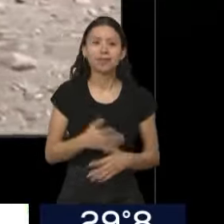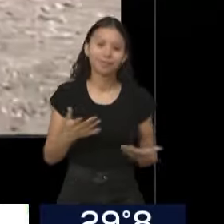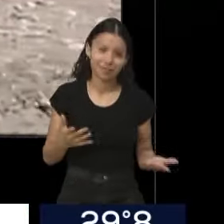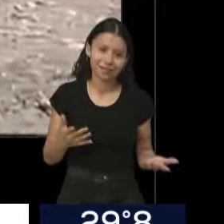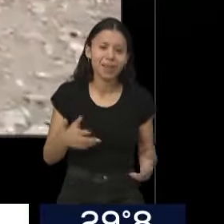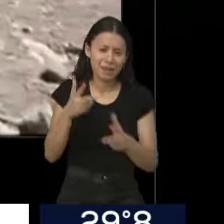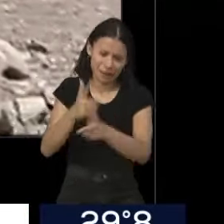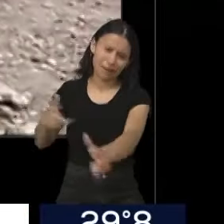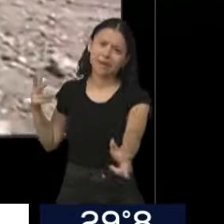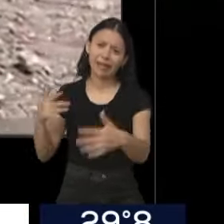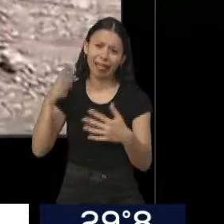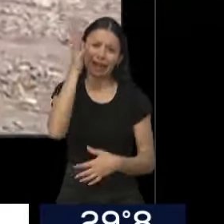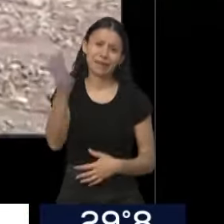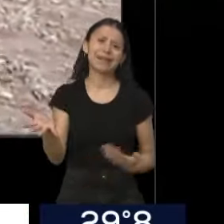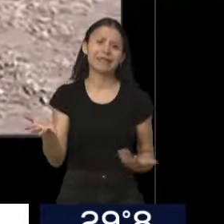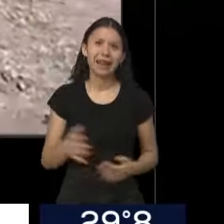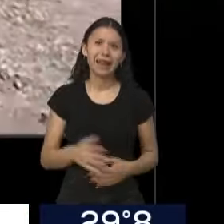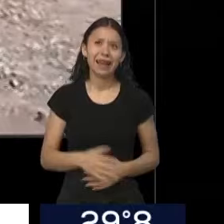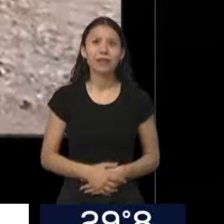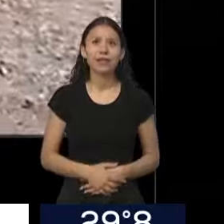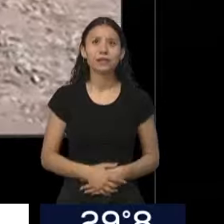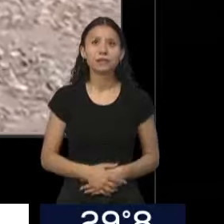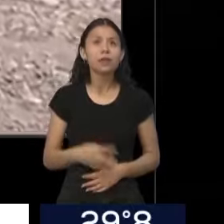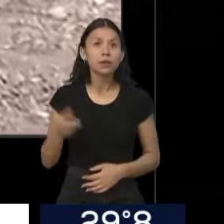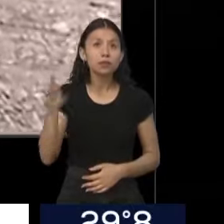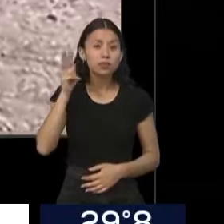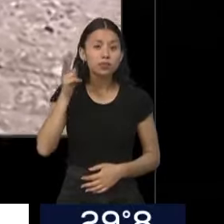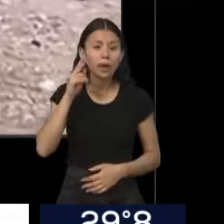Pues también, escuchemos el sonido ambiente.